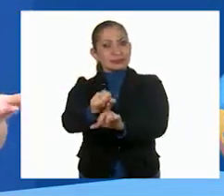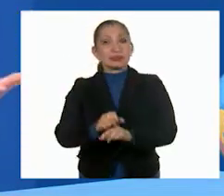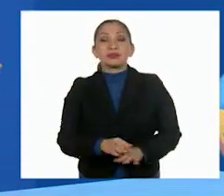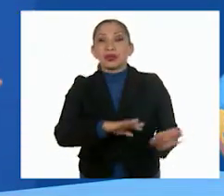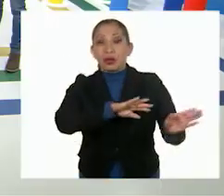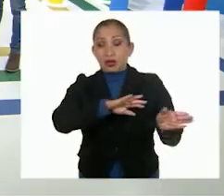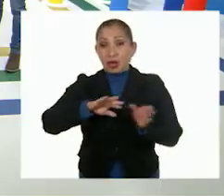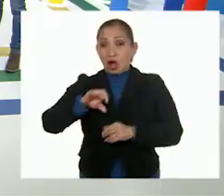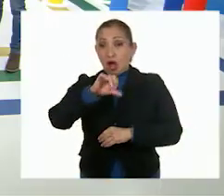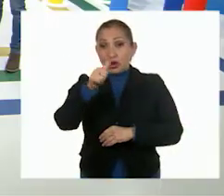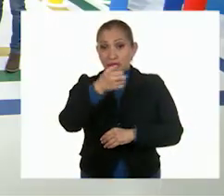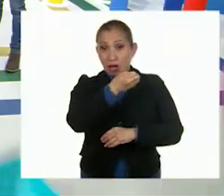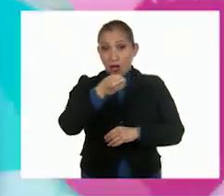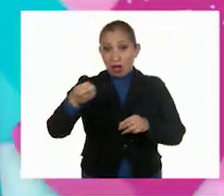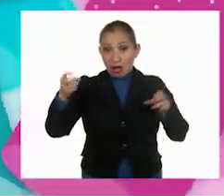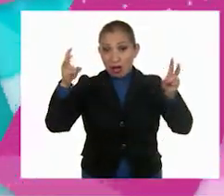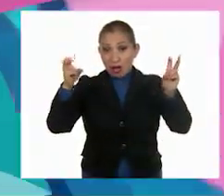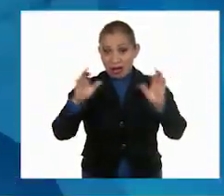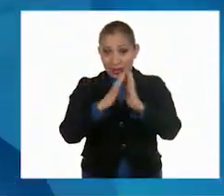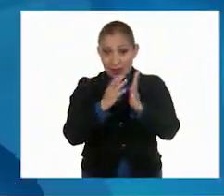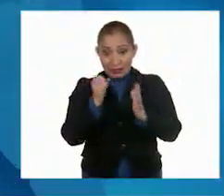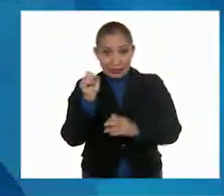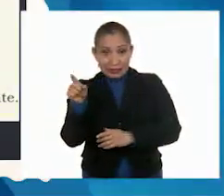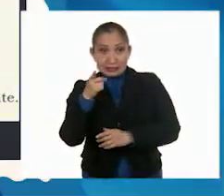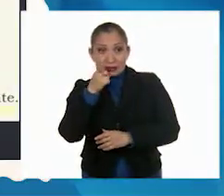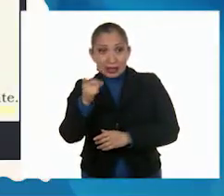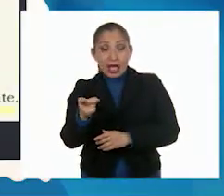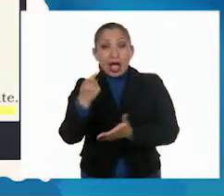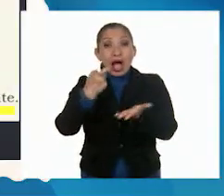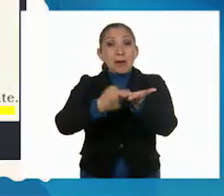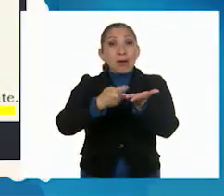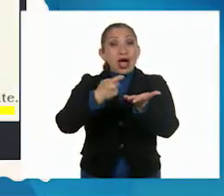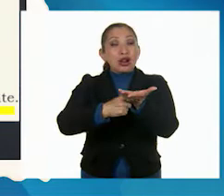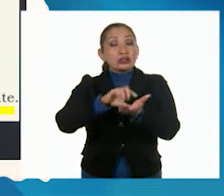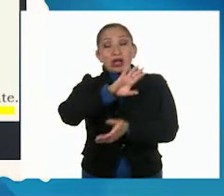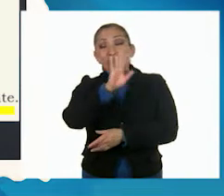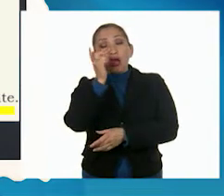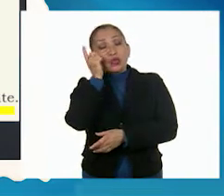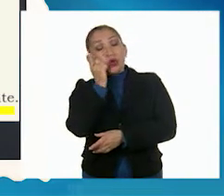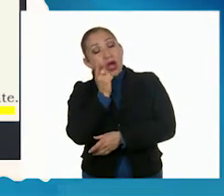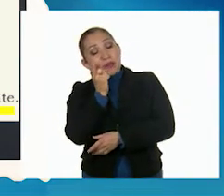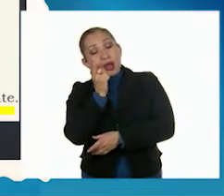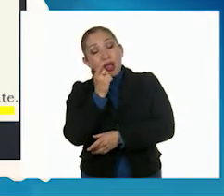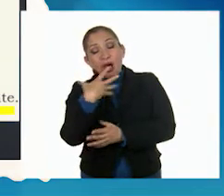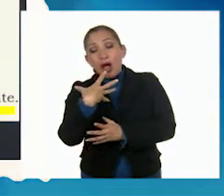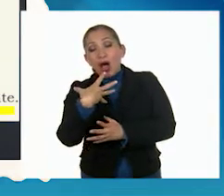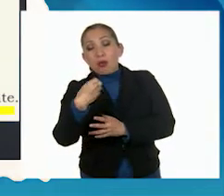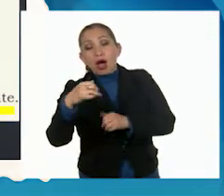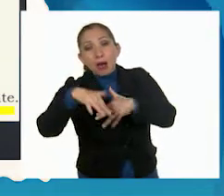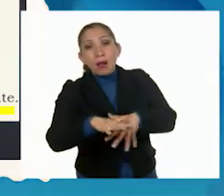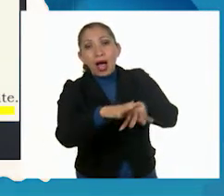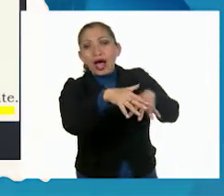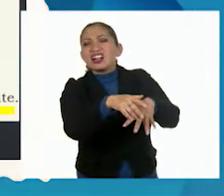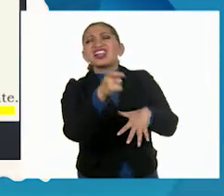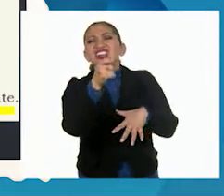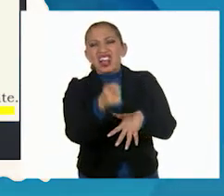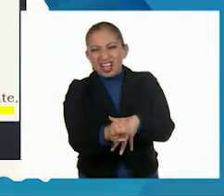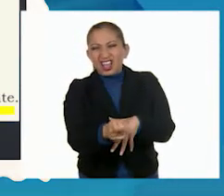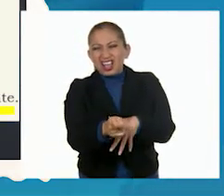de los refranes que vienen en el libro dice, camarón que se duerme se lo lleva la corriente, que era, uh-huh, fue de